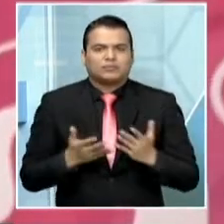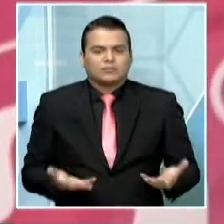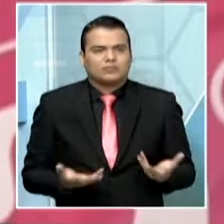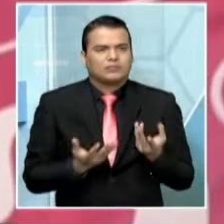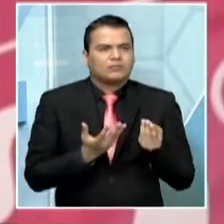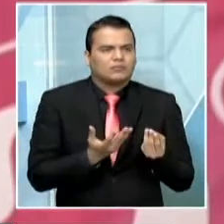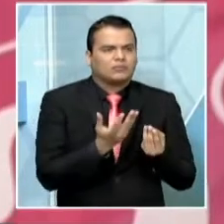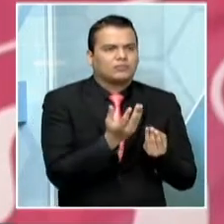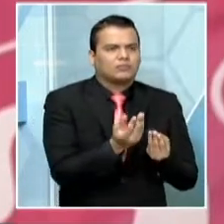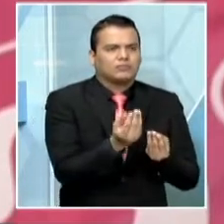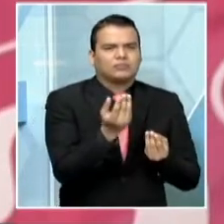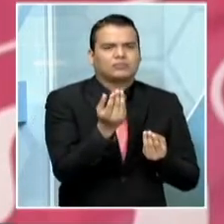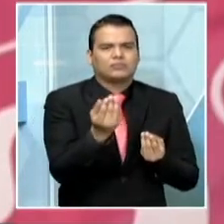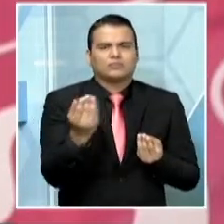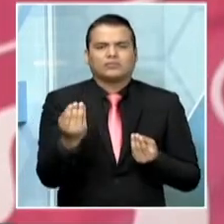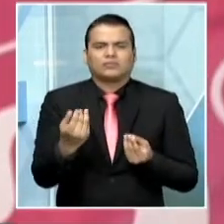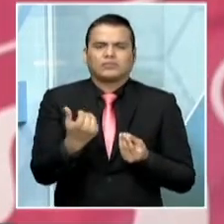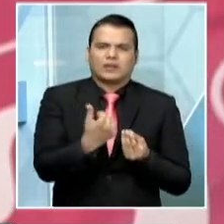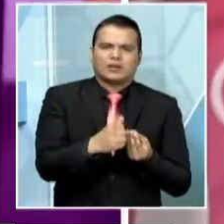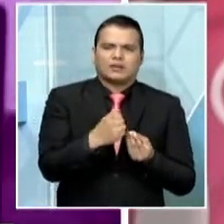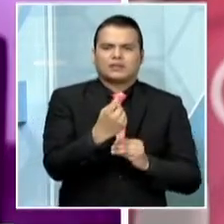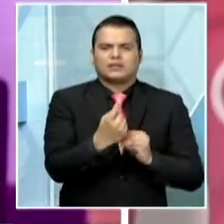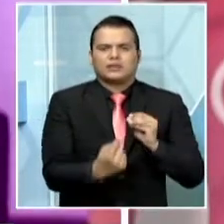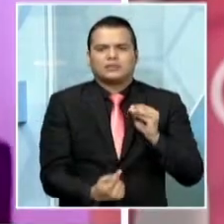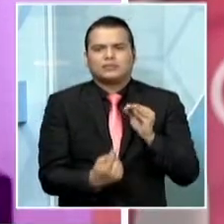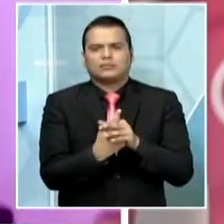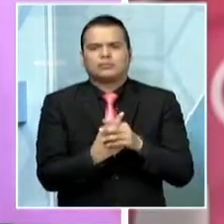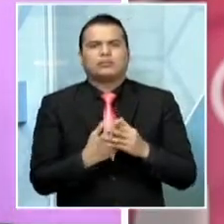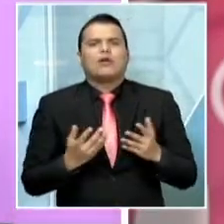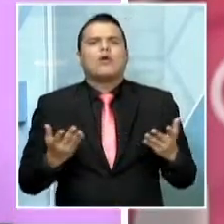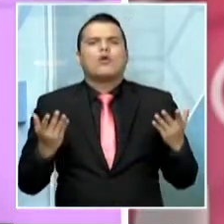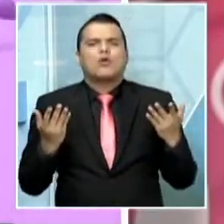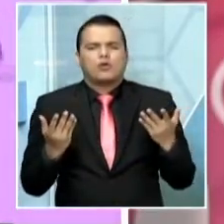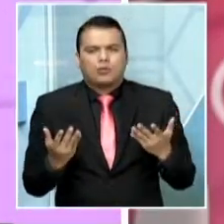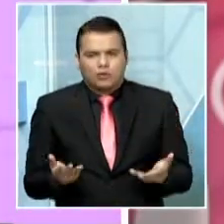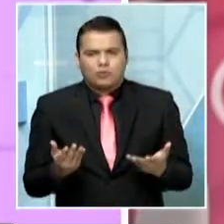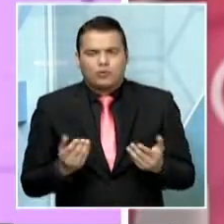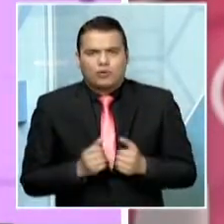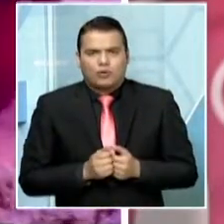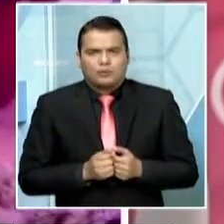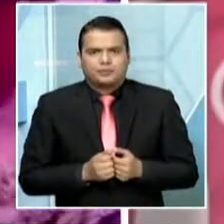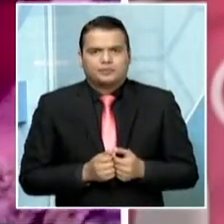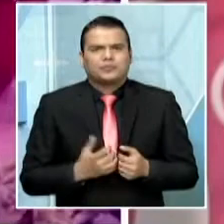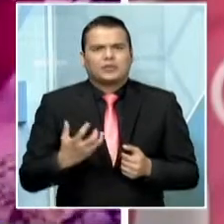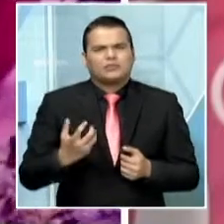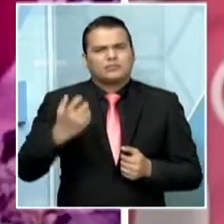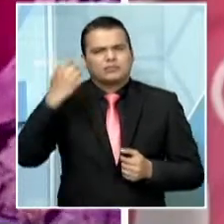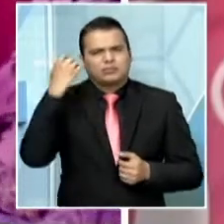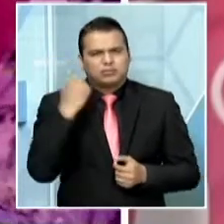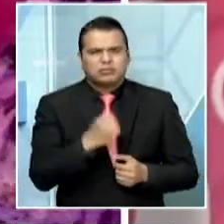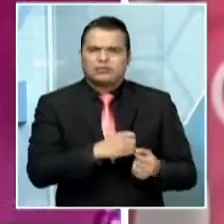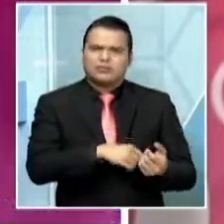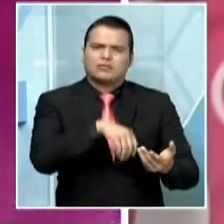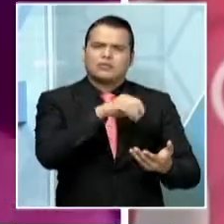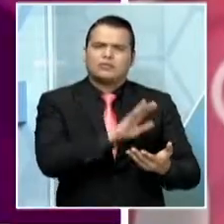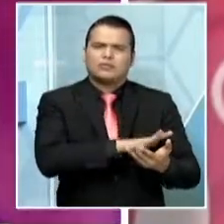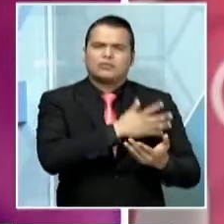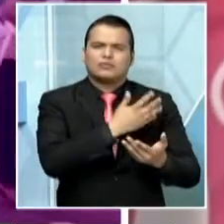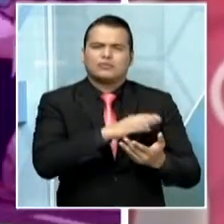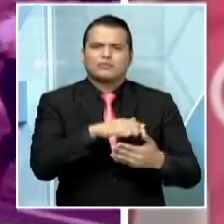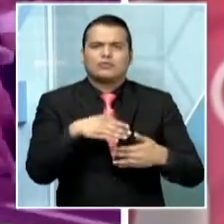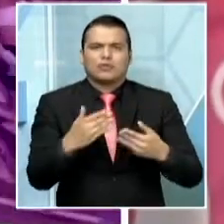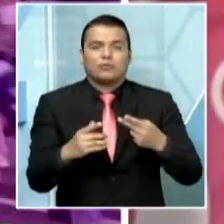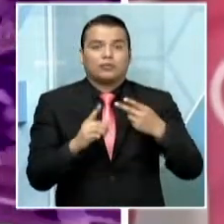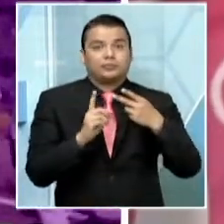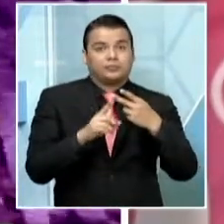salsa como las de nuestro festival cual para sus inicios la música que se escuchaba en esa época luego el segundo día vamos a